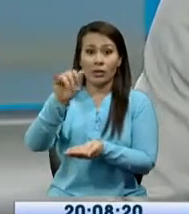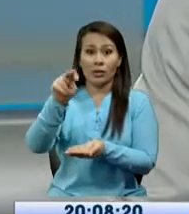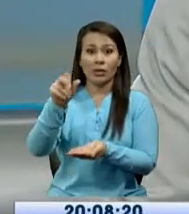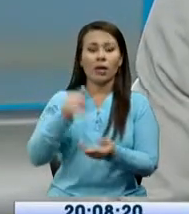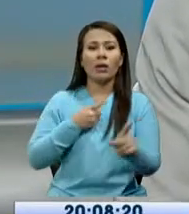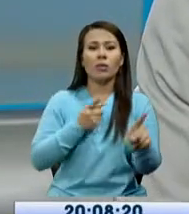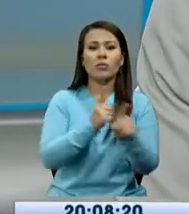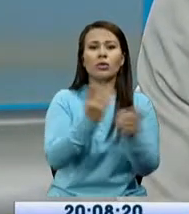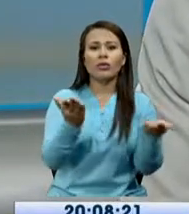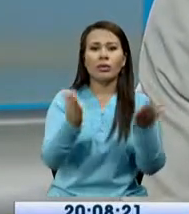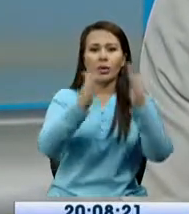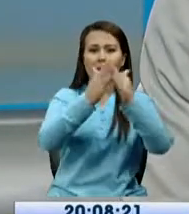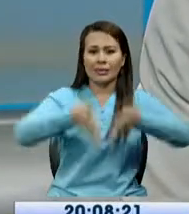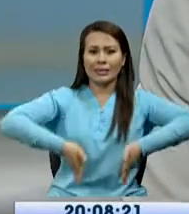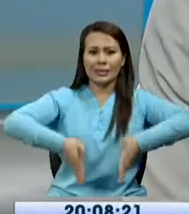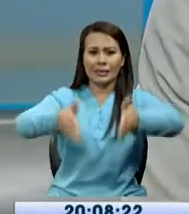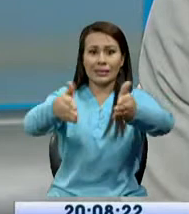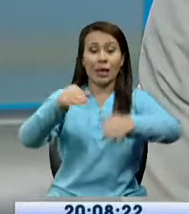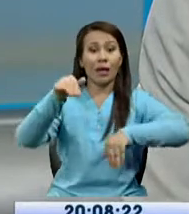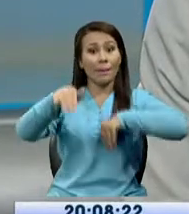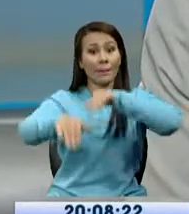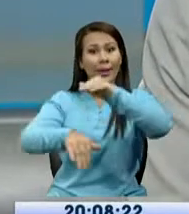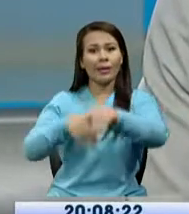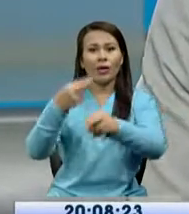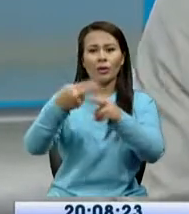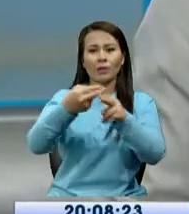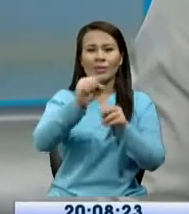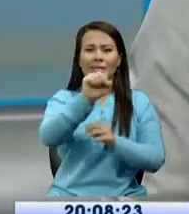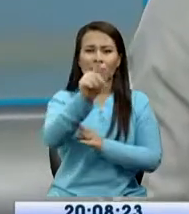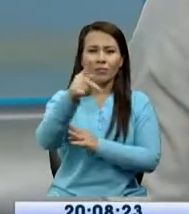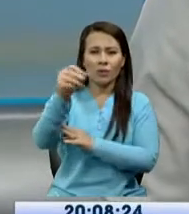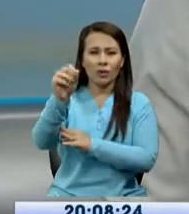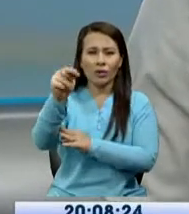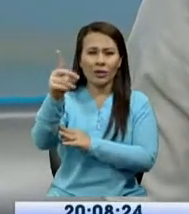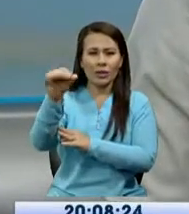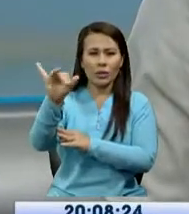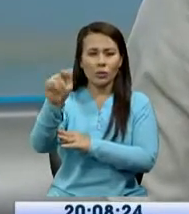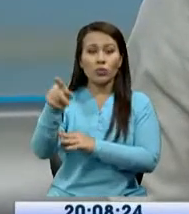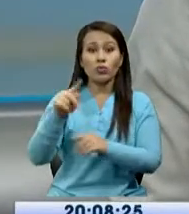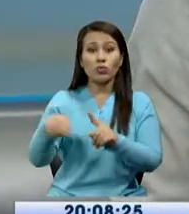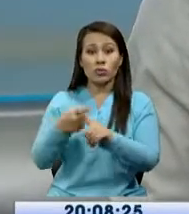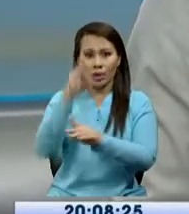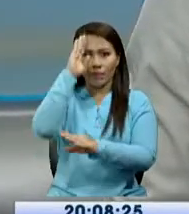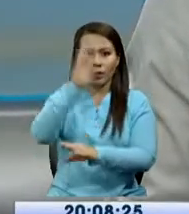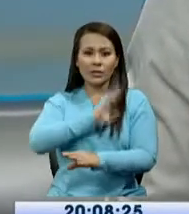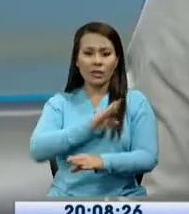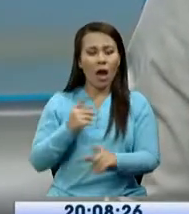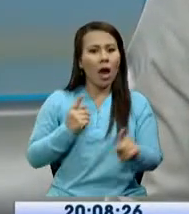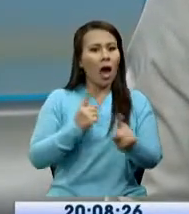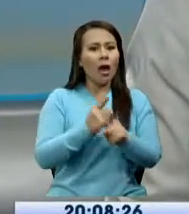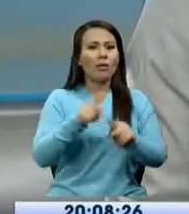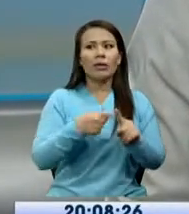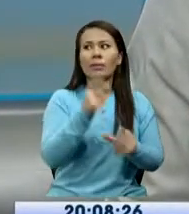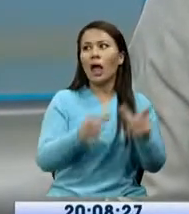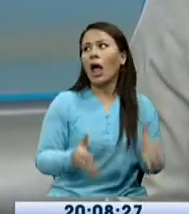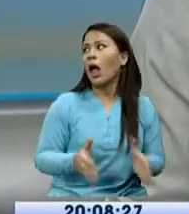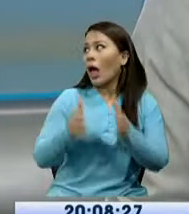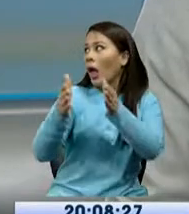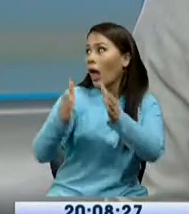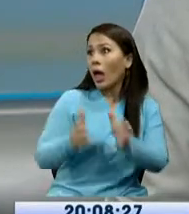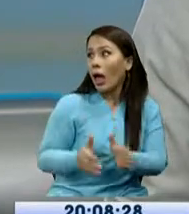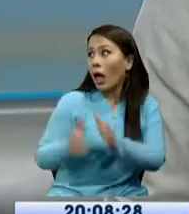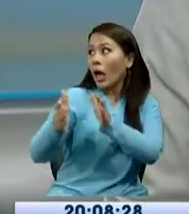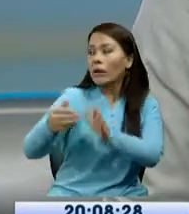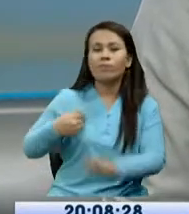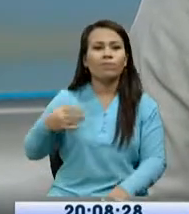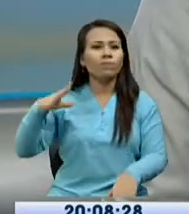ubicada en un tramo de la vía del Espóndilus. Los agentes policiales llegaron cuando embarcaban la carga ilícita que estaba camuflada en sacos de yute